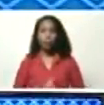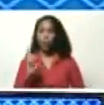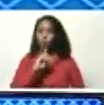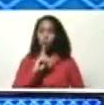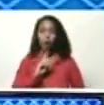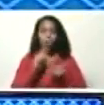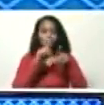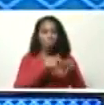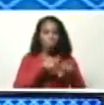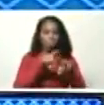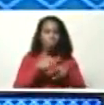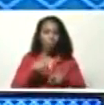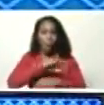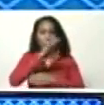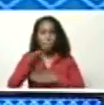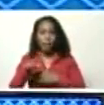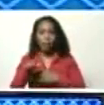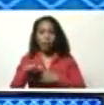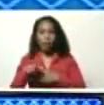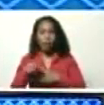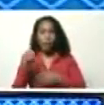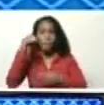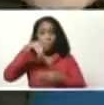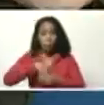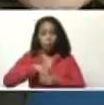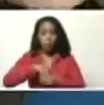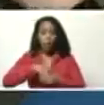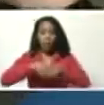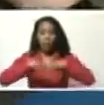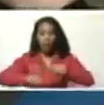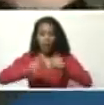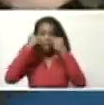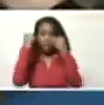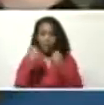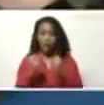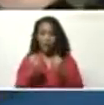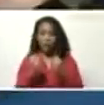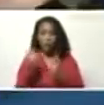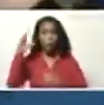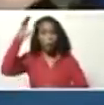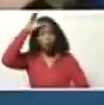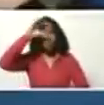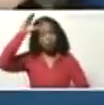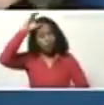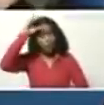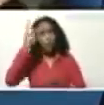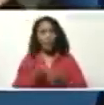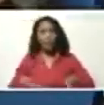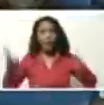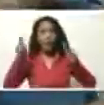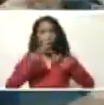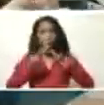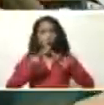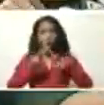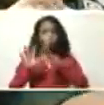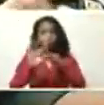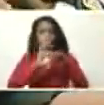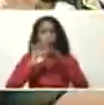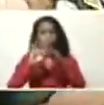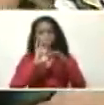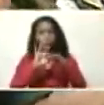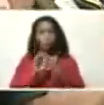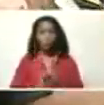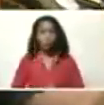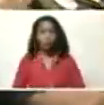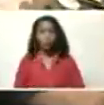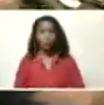mar. Sembró en tierra firme conciencia, valores, unión.